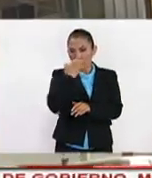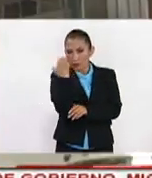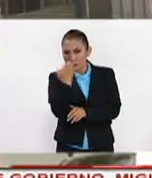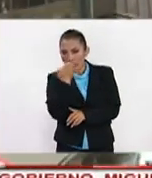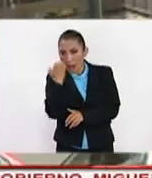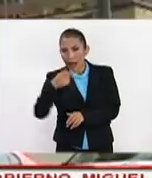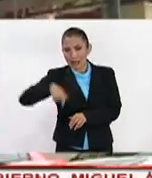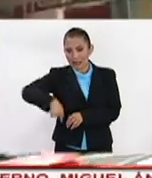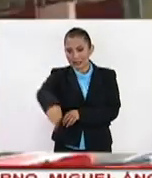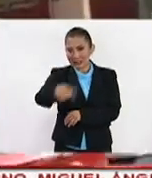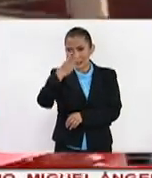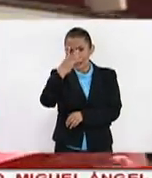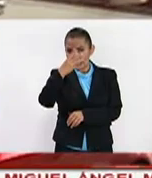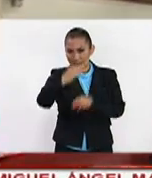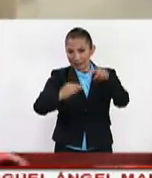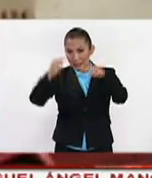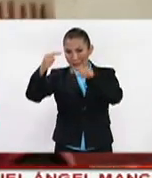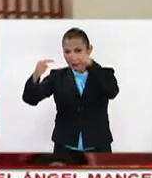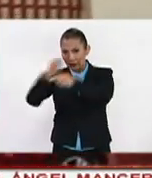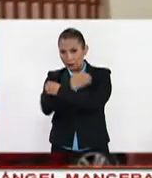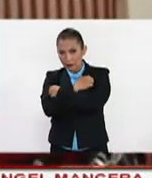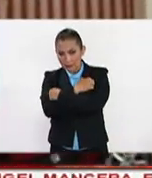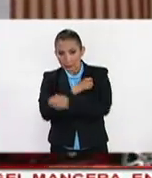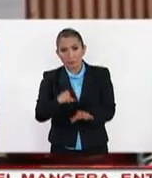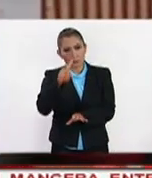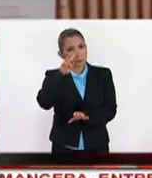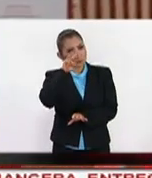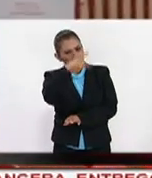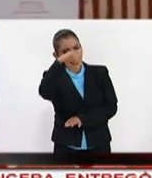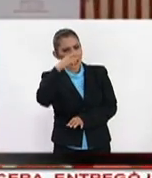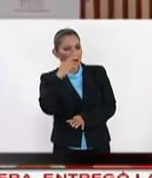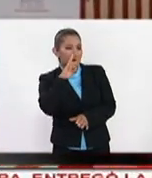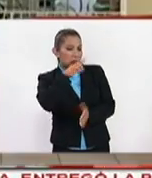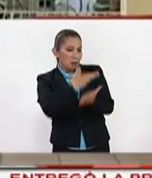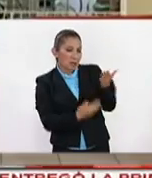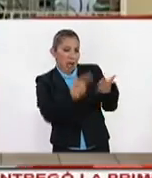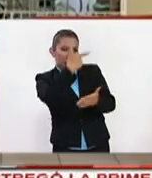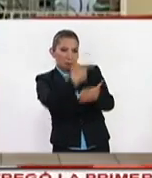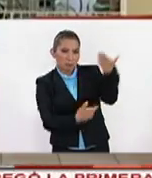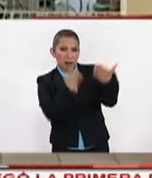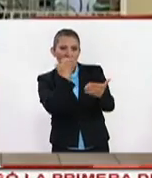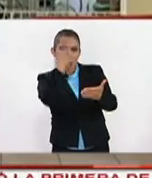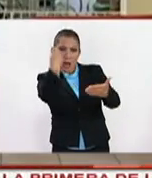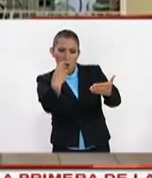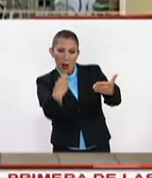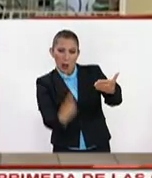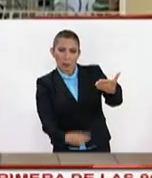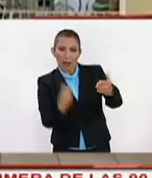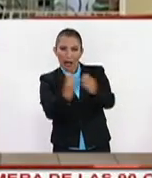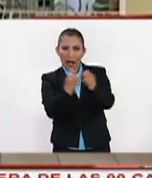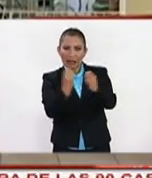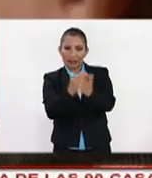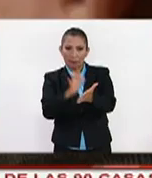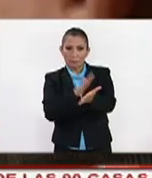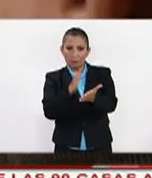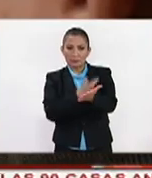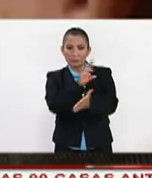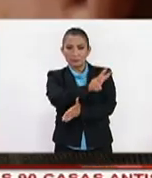escuelas en estos 3 niveles educativos. Usted puede consultar las escuelas que regresan a clases en la